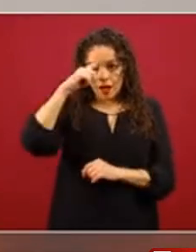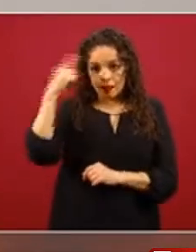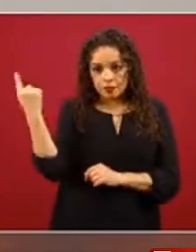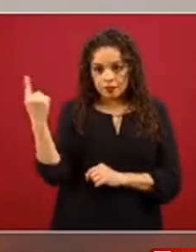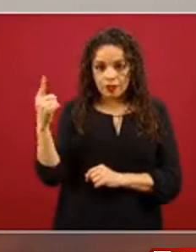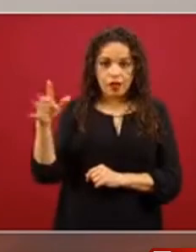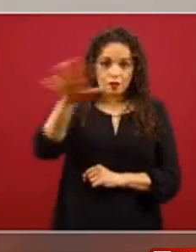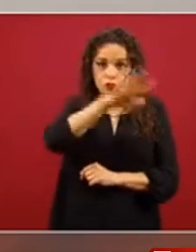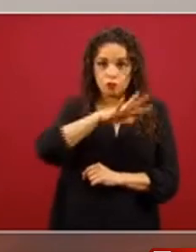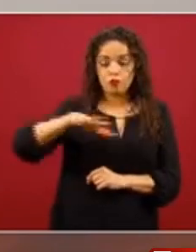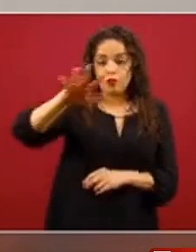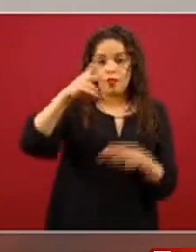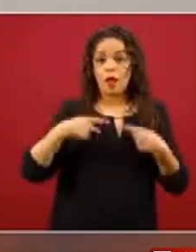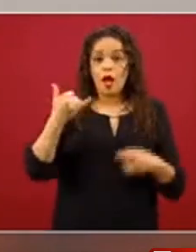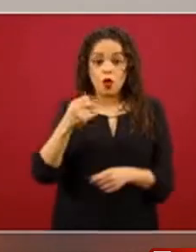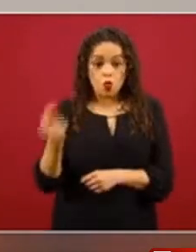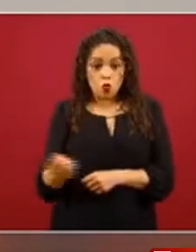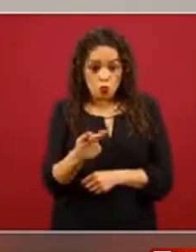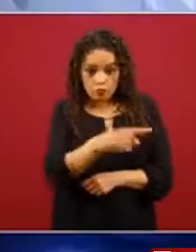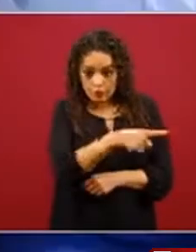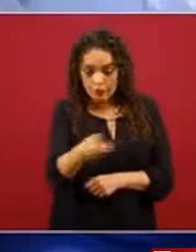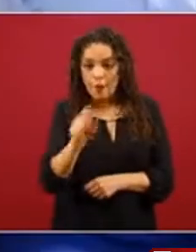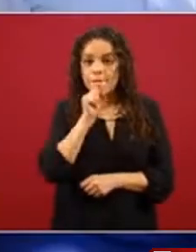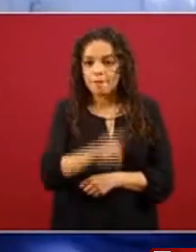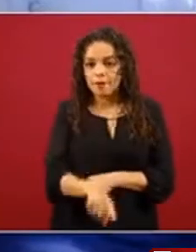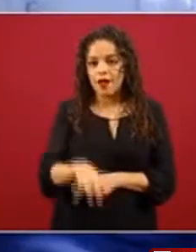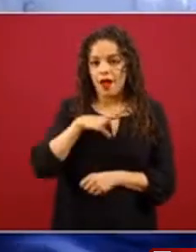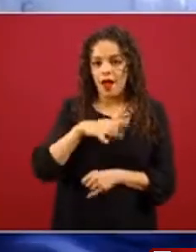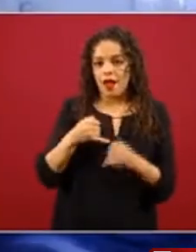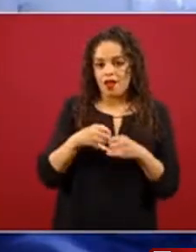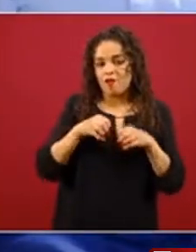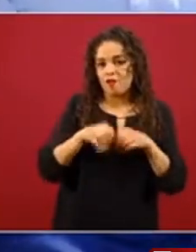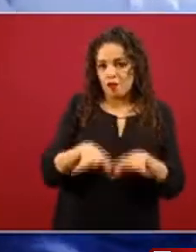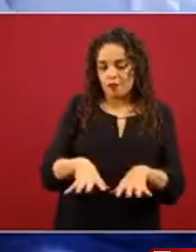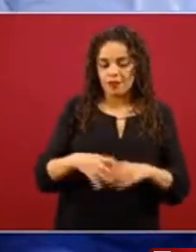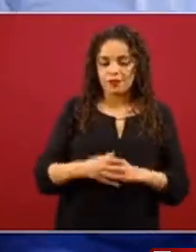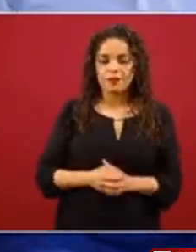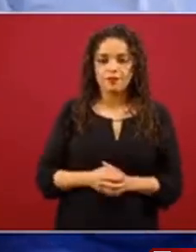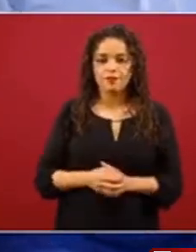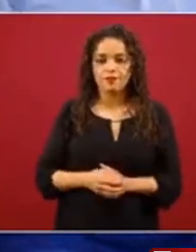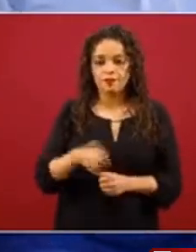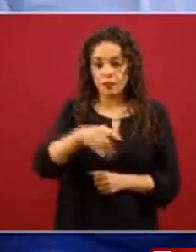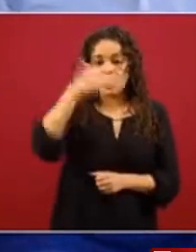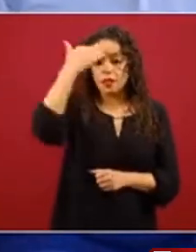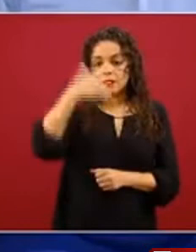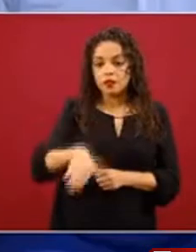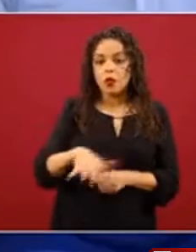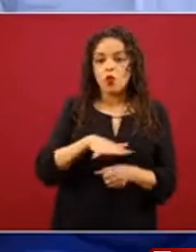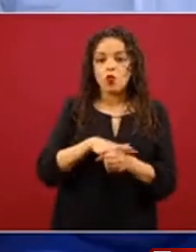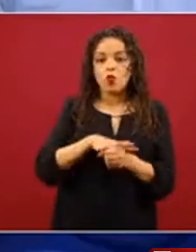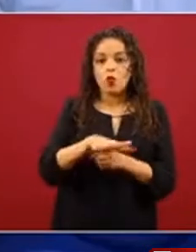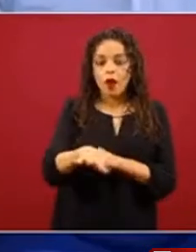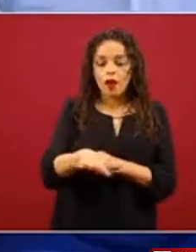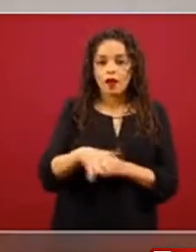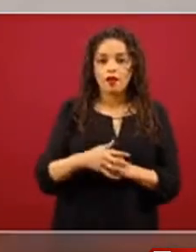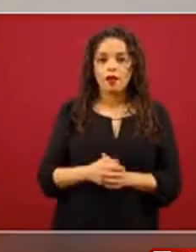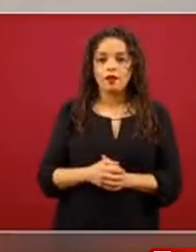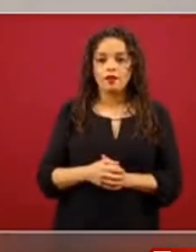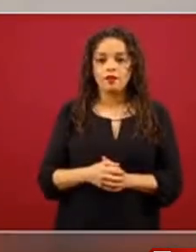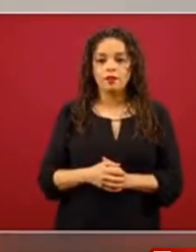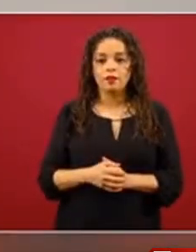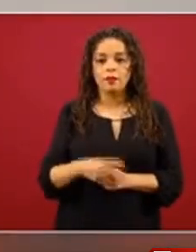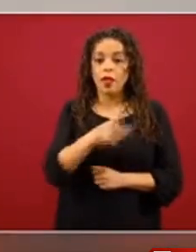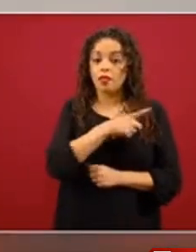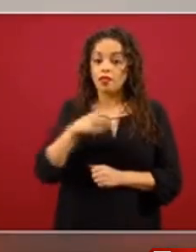también tener esa parte de información didáctica, ¿no? Y sepan cuáles son las características que deben de